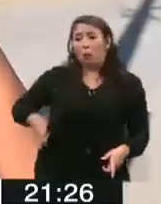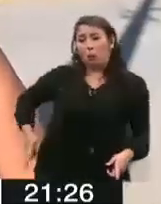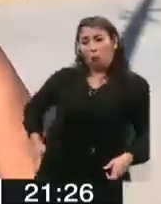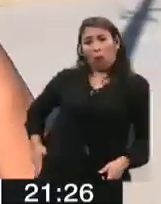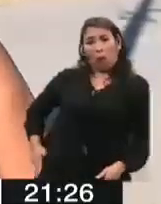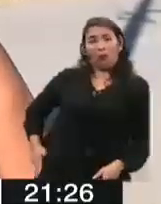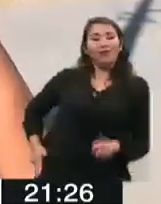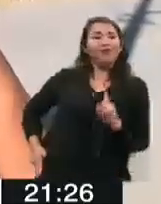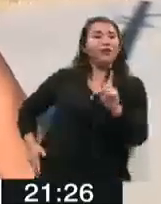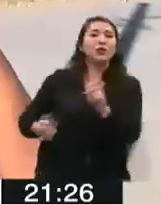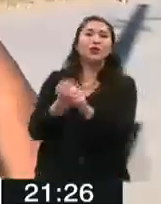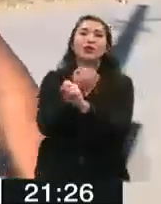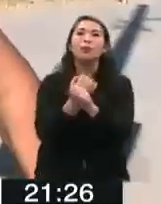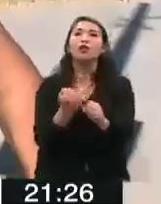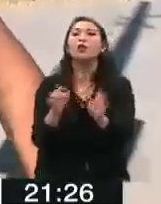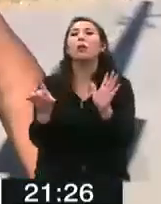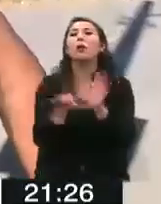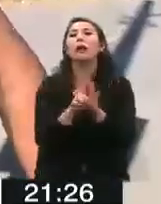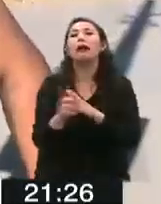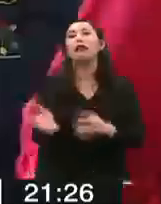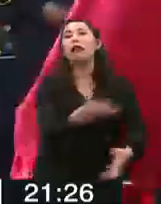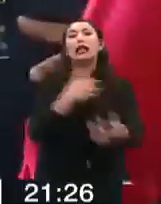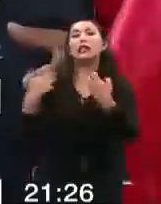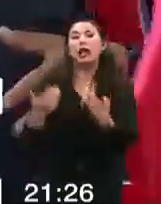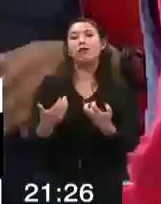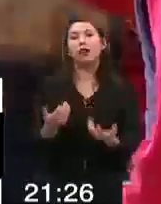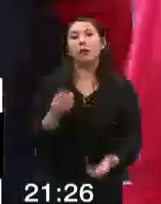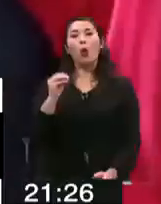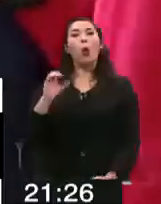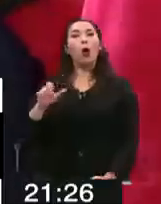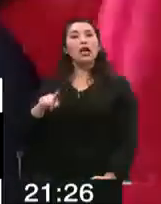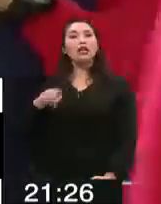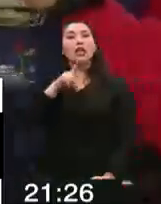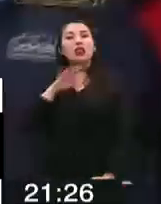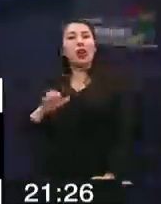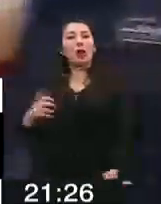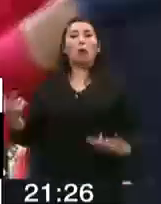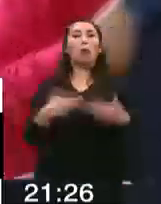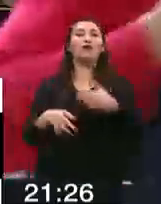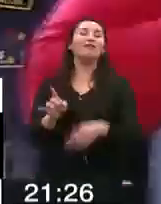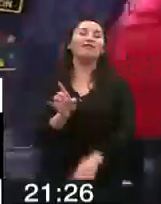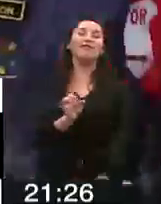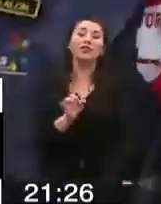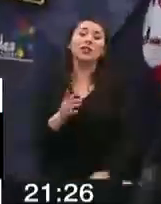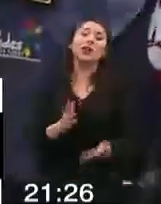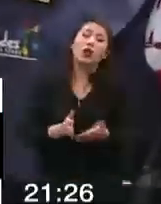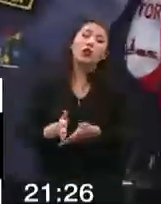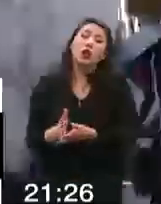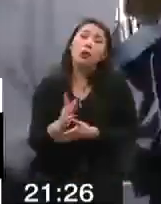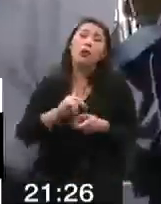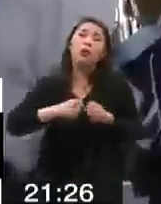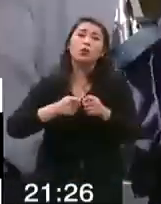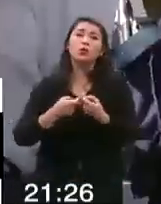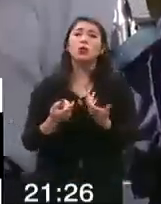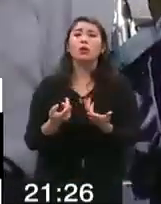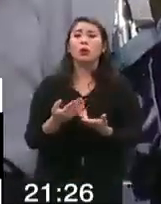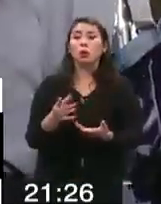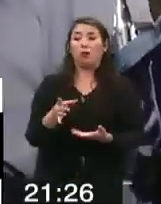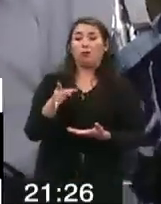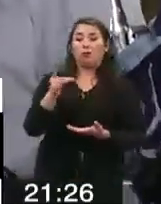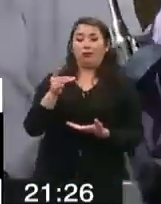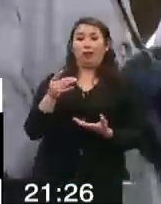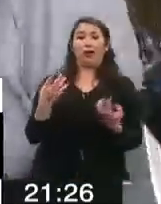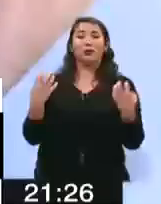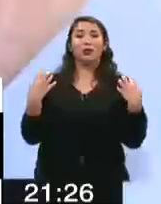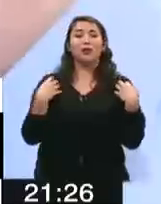se puede, eso es la ley de la selva, la ley del oeste. De esta manera, sigue en discusión el tema de las atribuciones que debe tener la